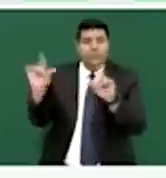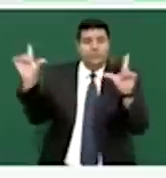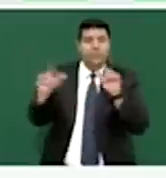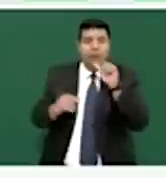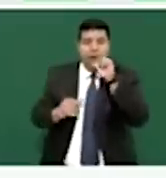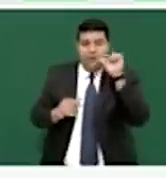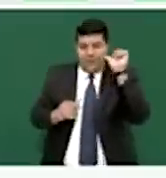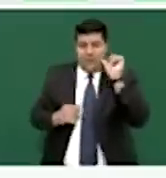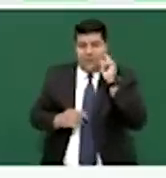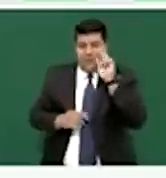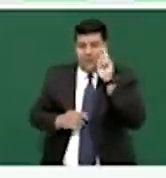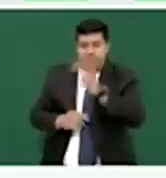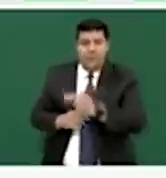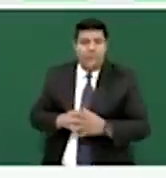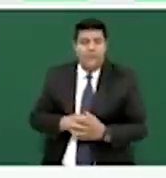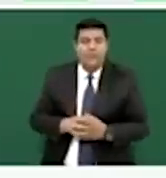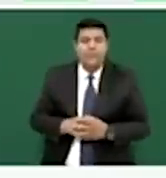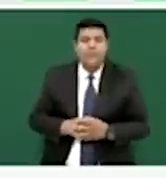De